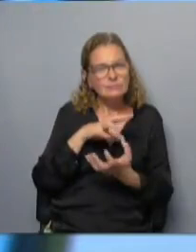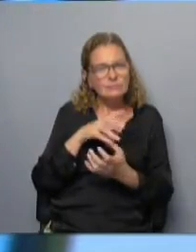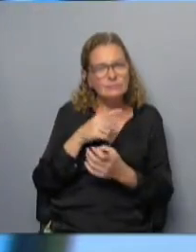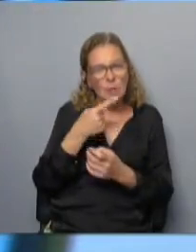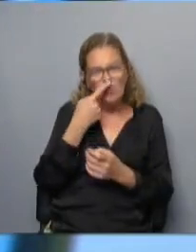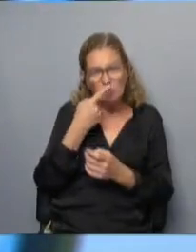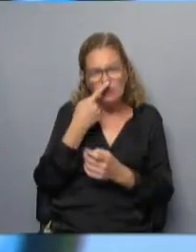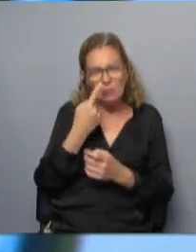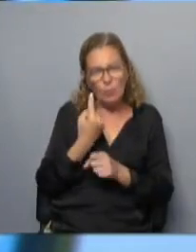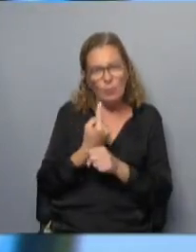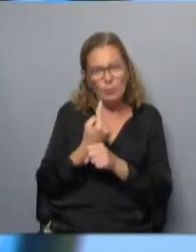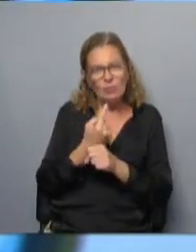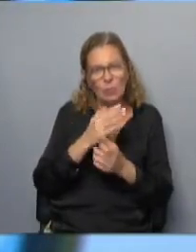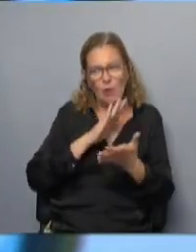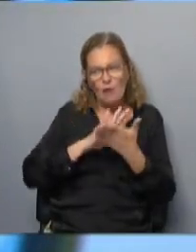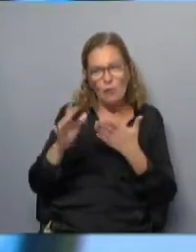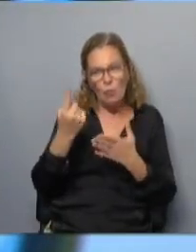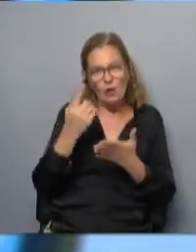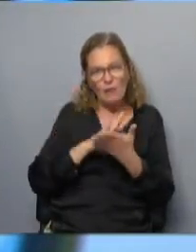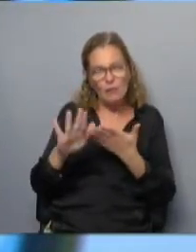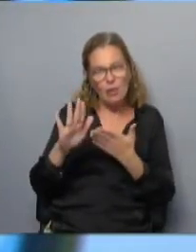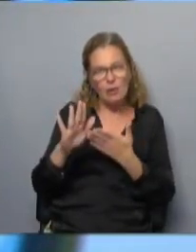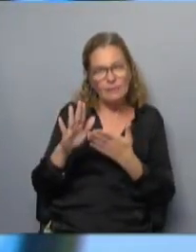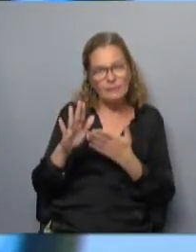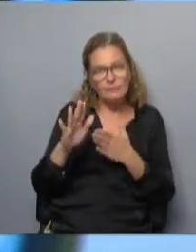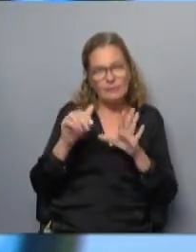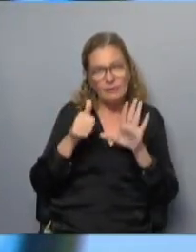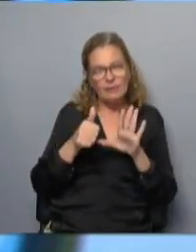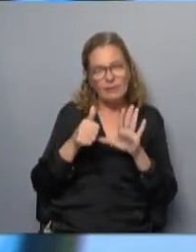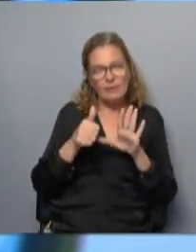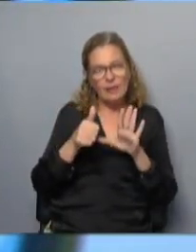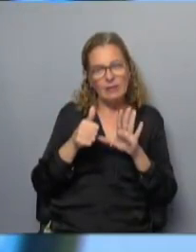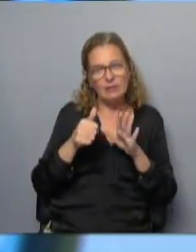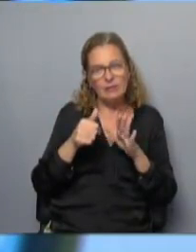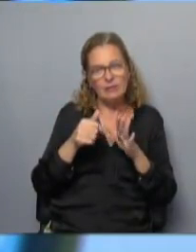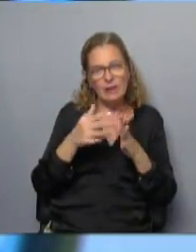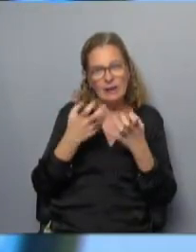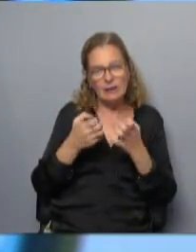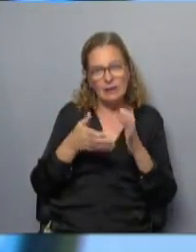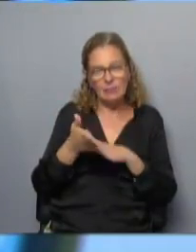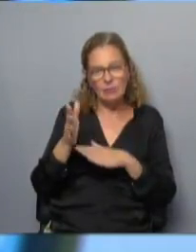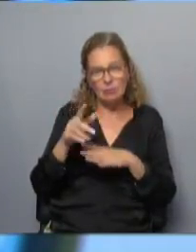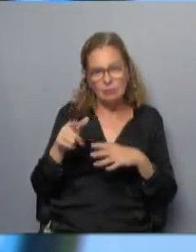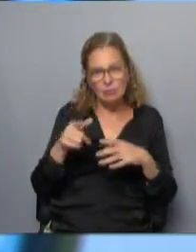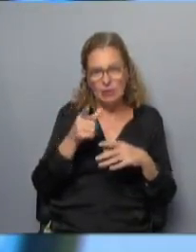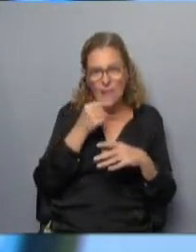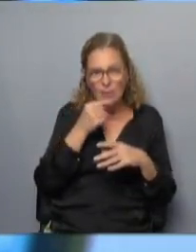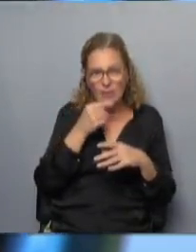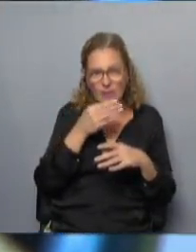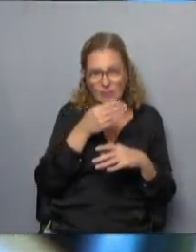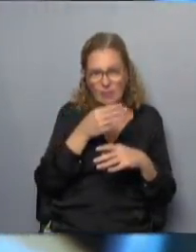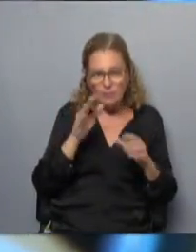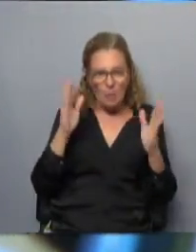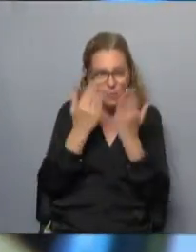muy interesante en un momento tuvimos una fue empezamos a tener estimó como seis intento y yo hice la lógica de toda la policía salimos a